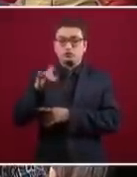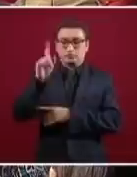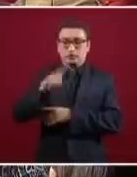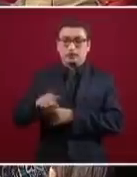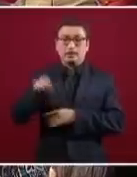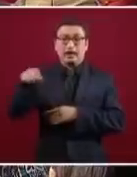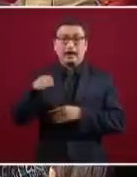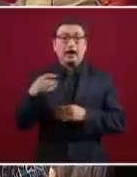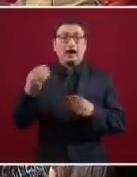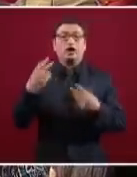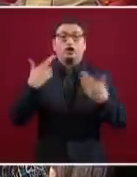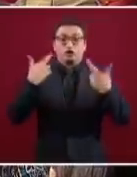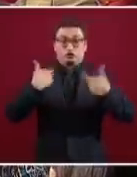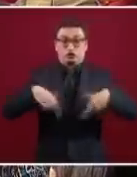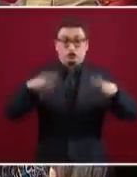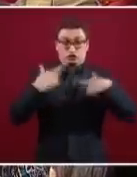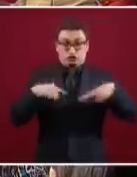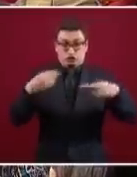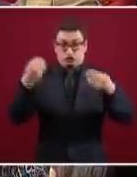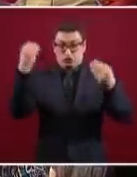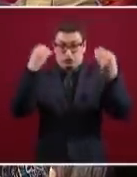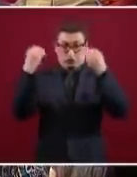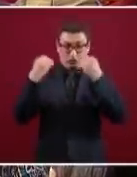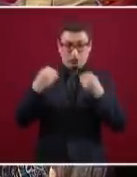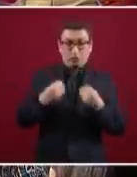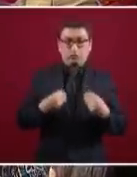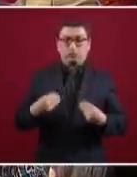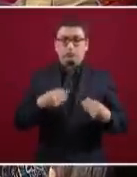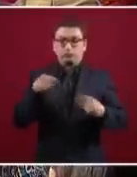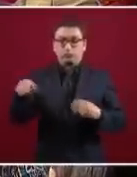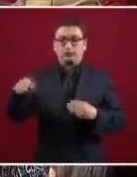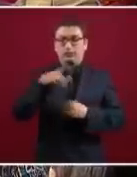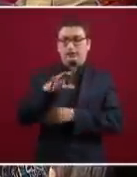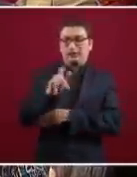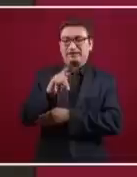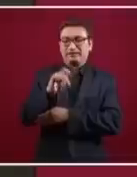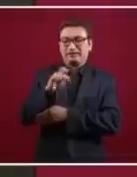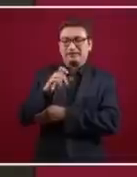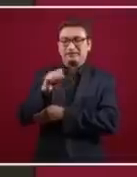vistió con ropa castrense